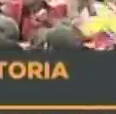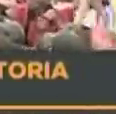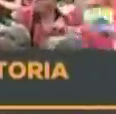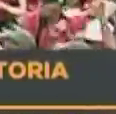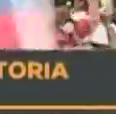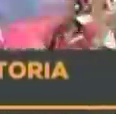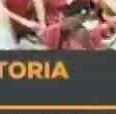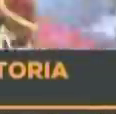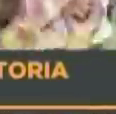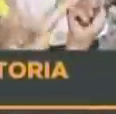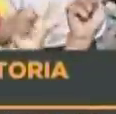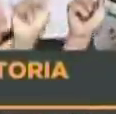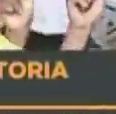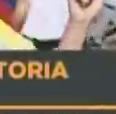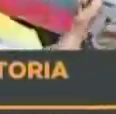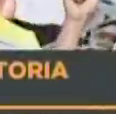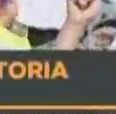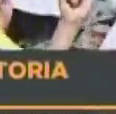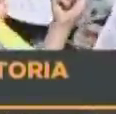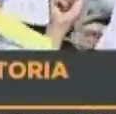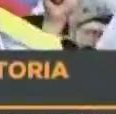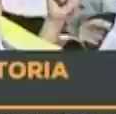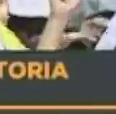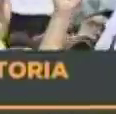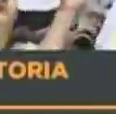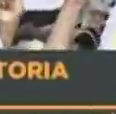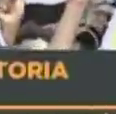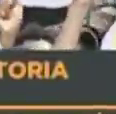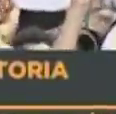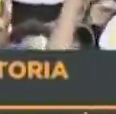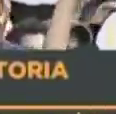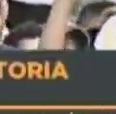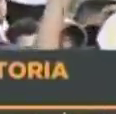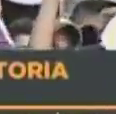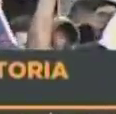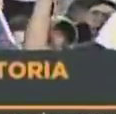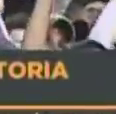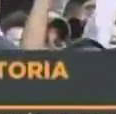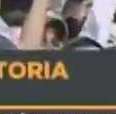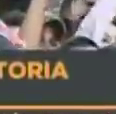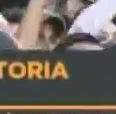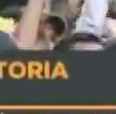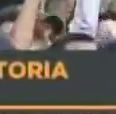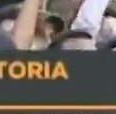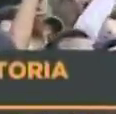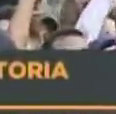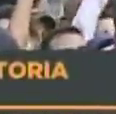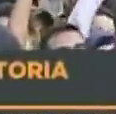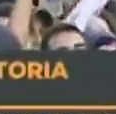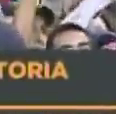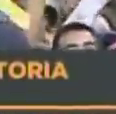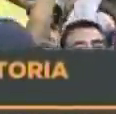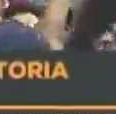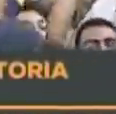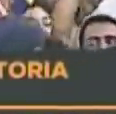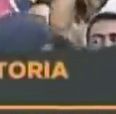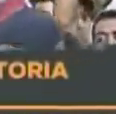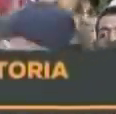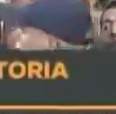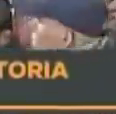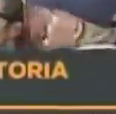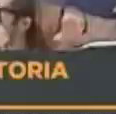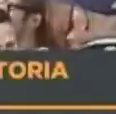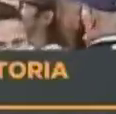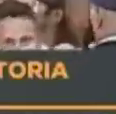patria 2013-2019 que dejó en su momento el comandante supremo Hugo Chávez en la presidencia del país. Nosotros estamos